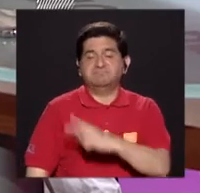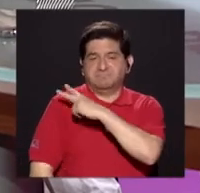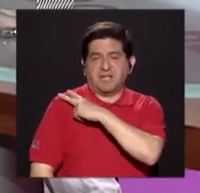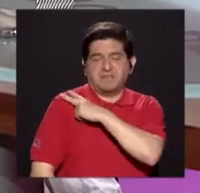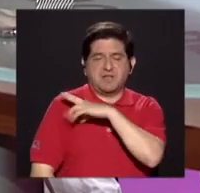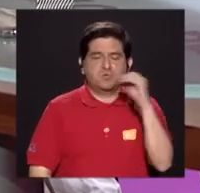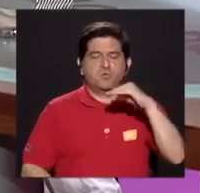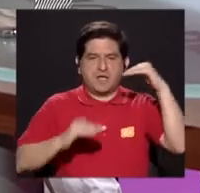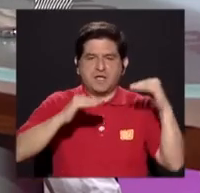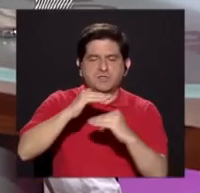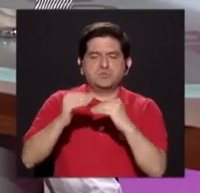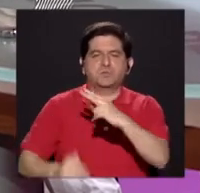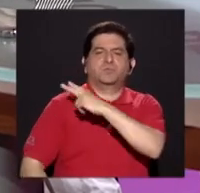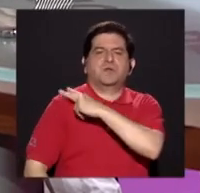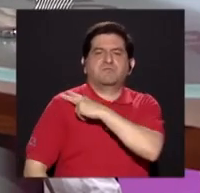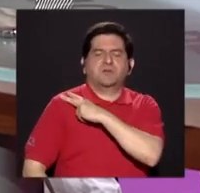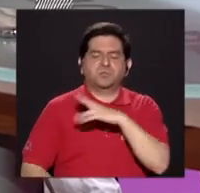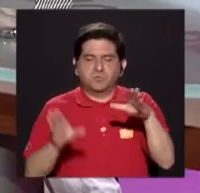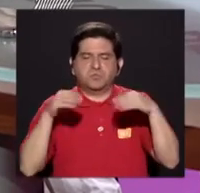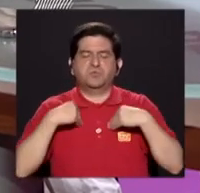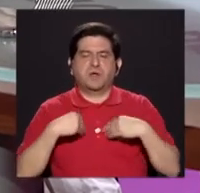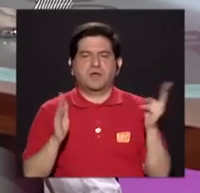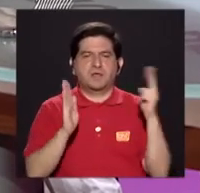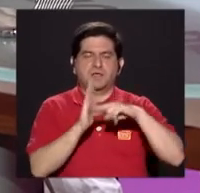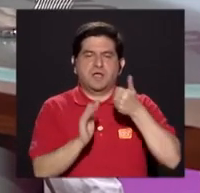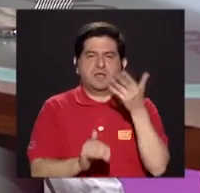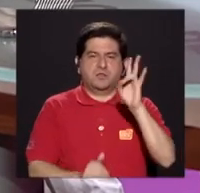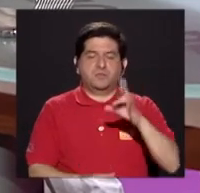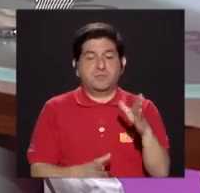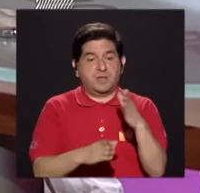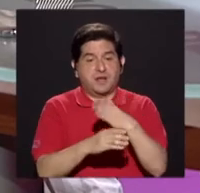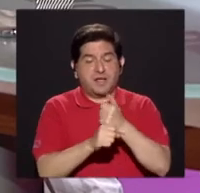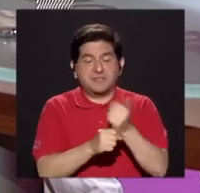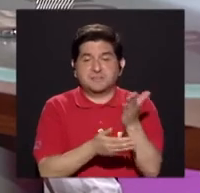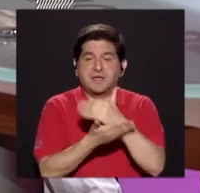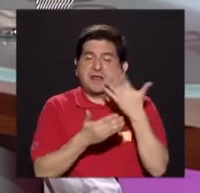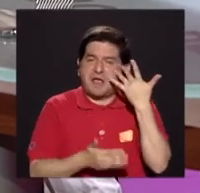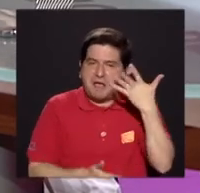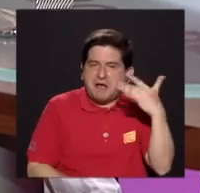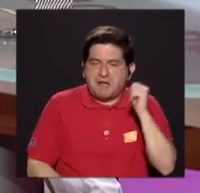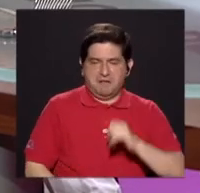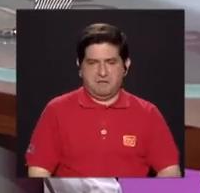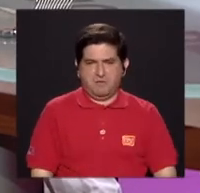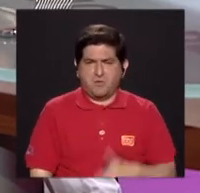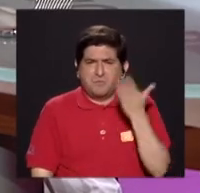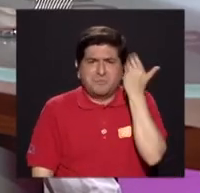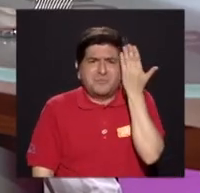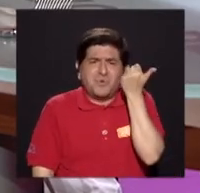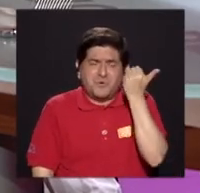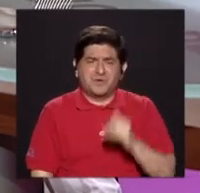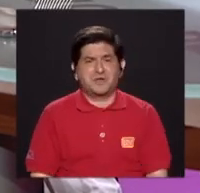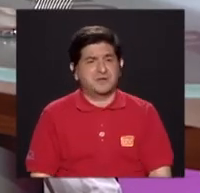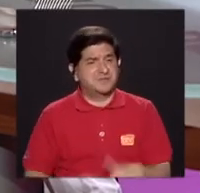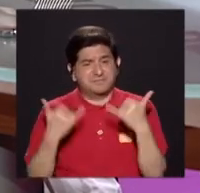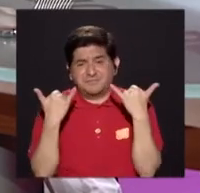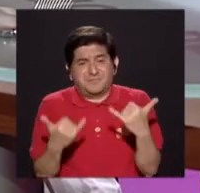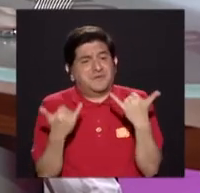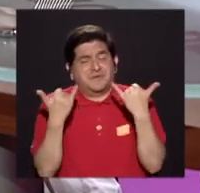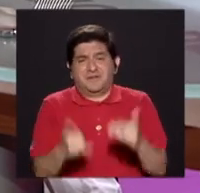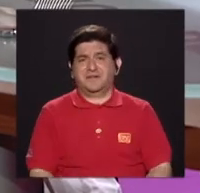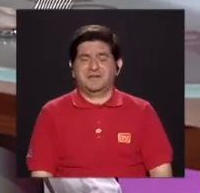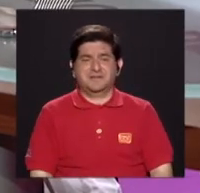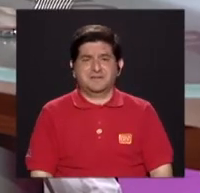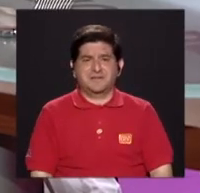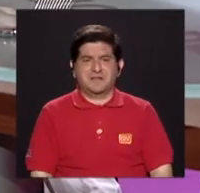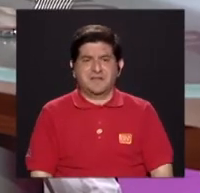jefatura y subjefatura. Uh-huh. Y para el 2017 van a tener que hacer algo parecido. Y para, ¿verdad? ¿Por qué? Porque ya no quedó